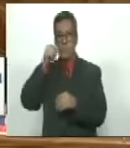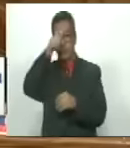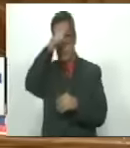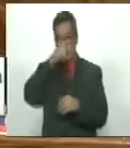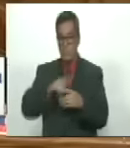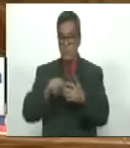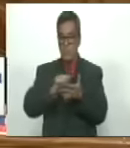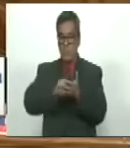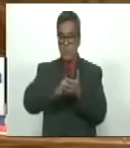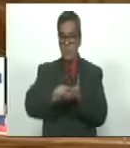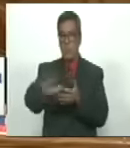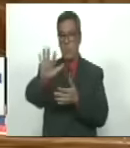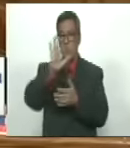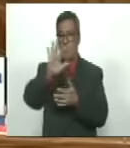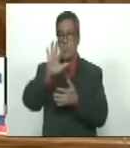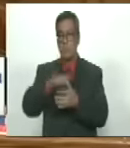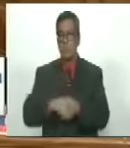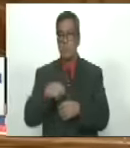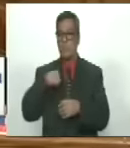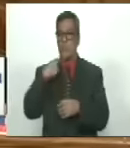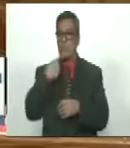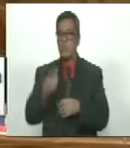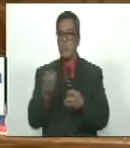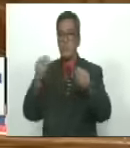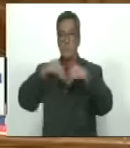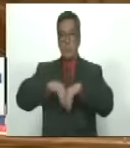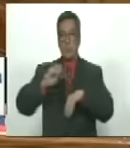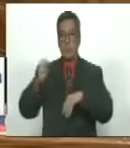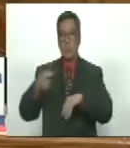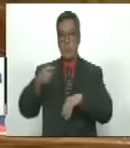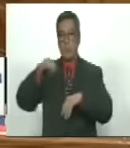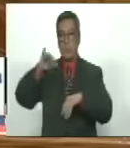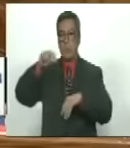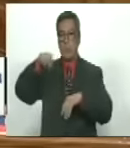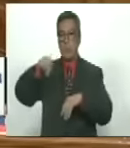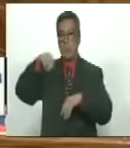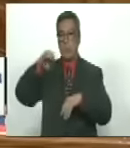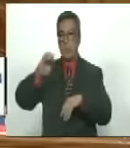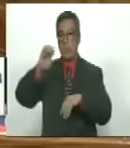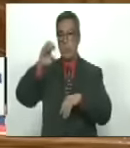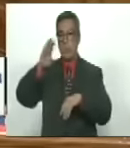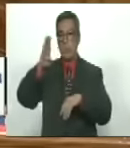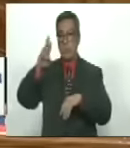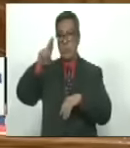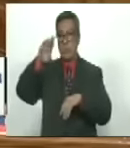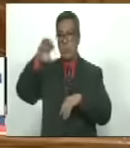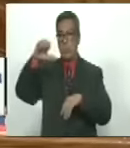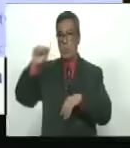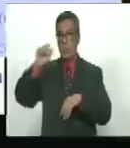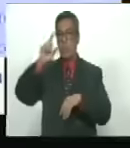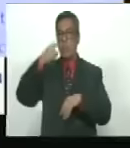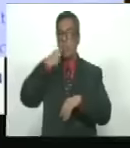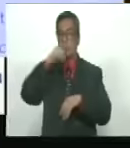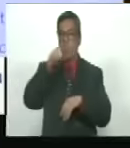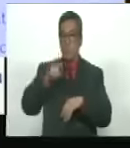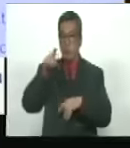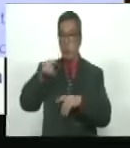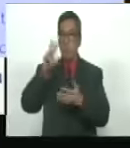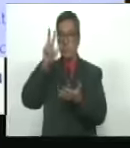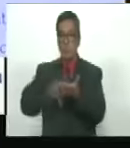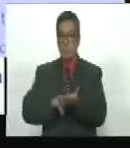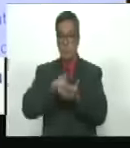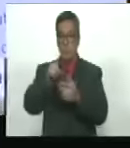artículo 5 nos habla y dice que el Acuerdo de Ginebra, pregunta también del referéndum,